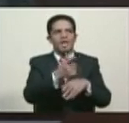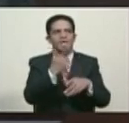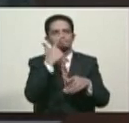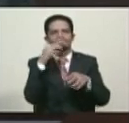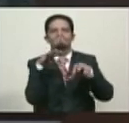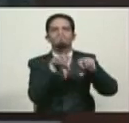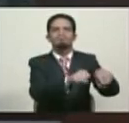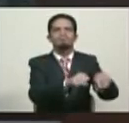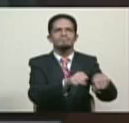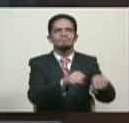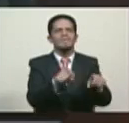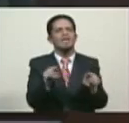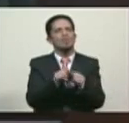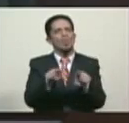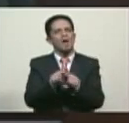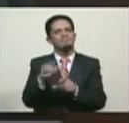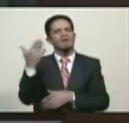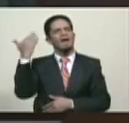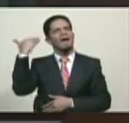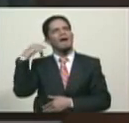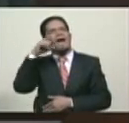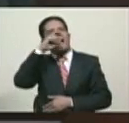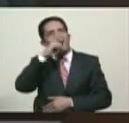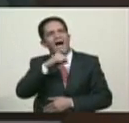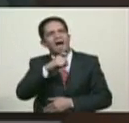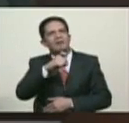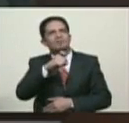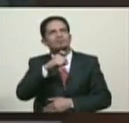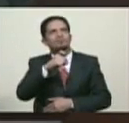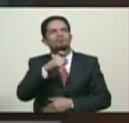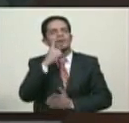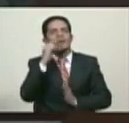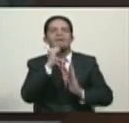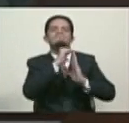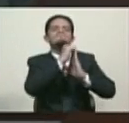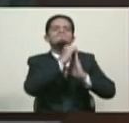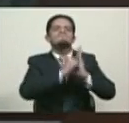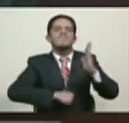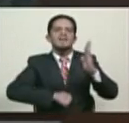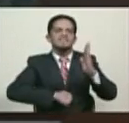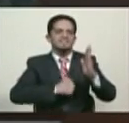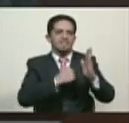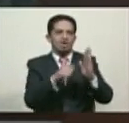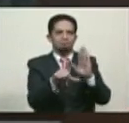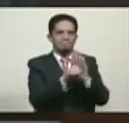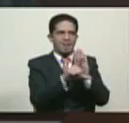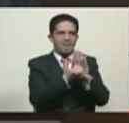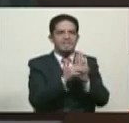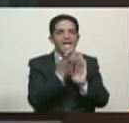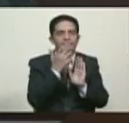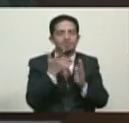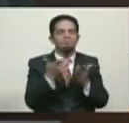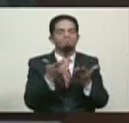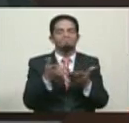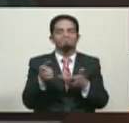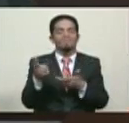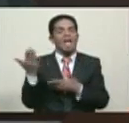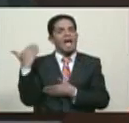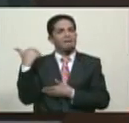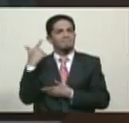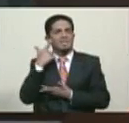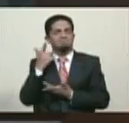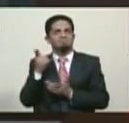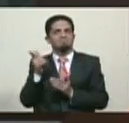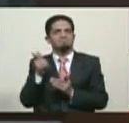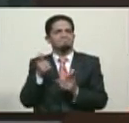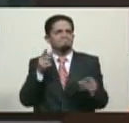a aquella que se usó hace algunos años que denominaron vacío de poder, que al no obtener ninguna